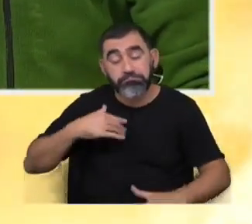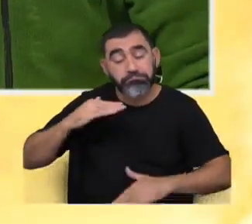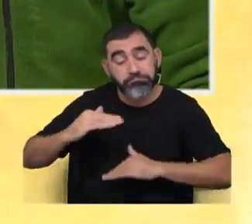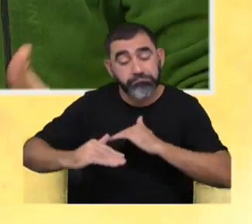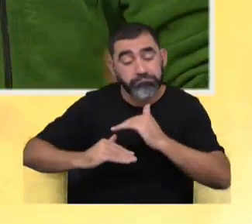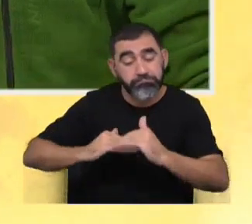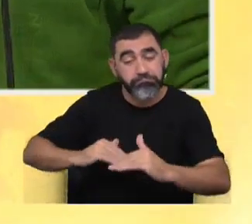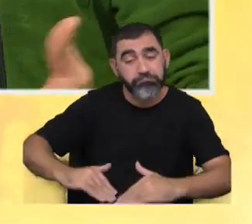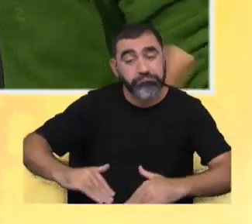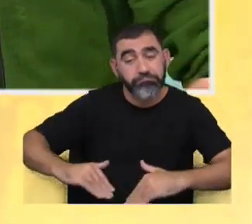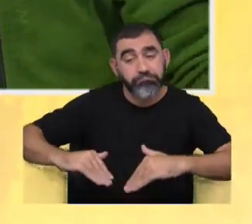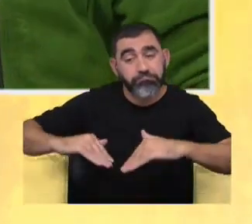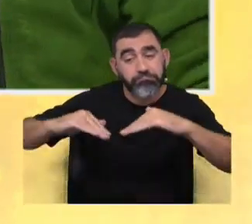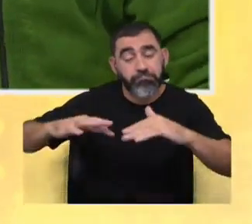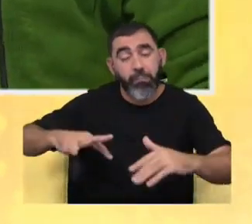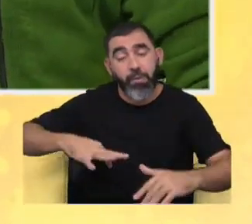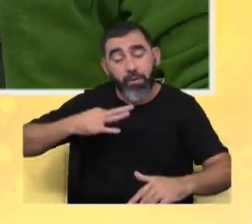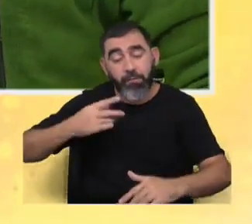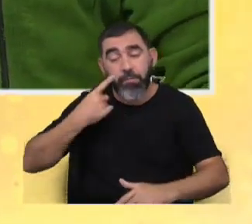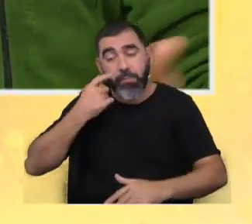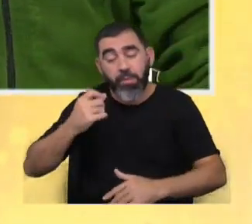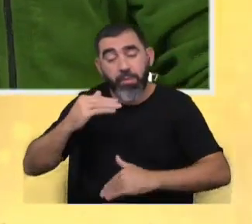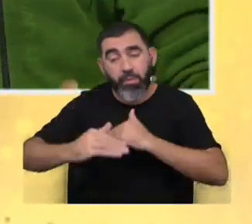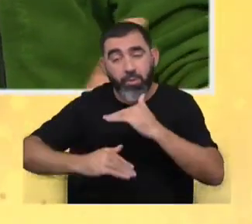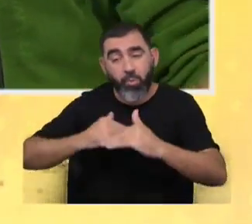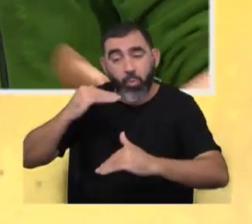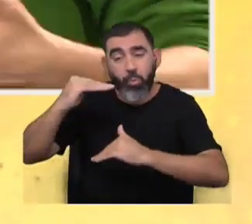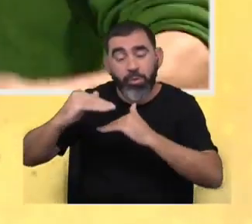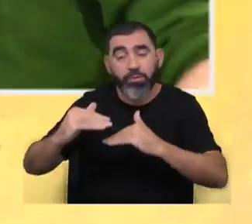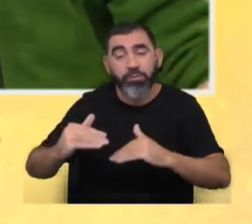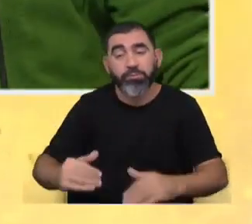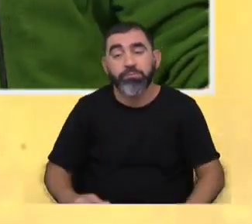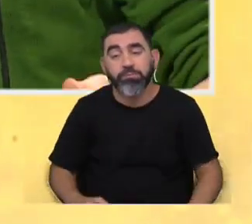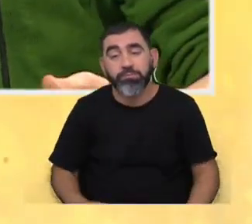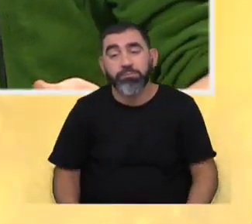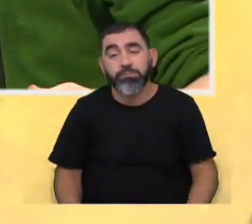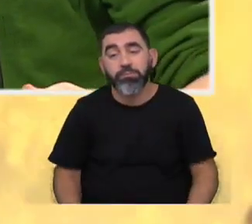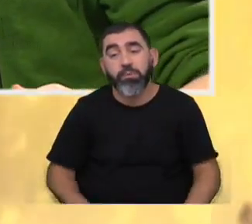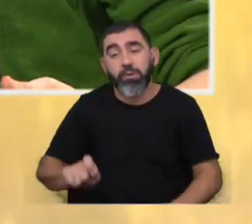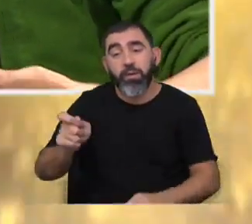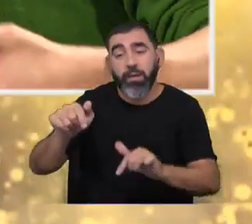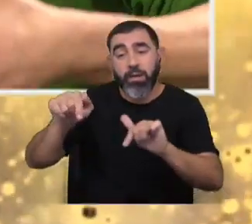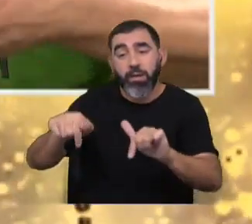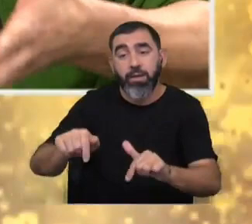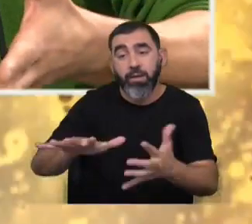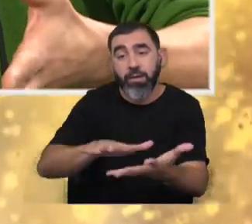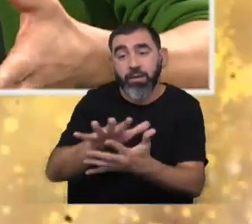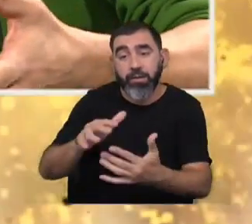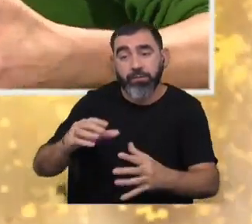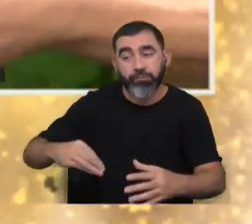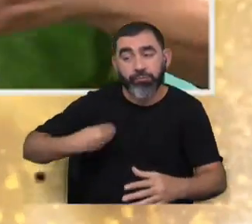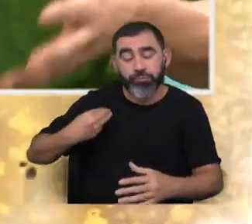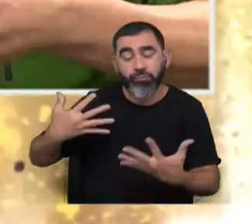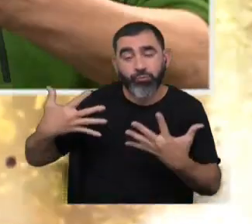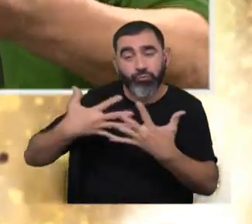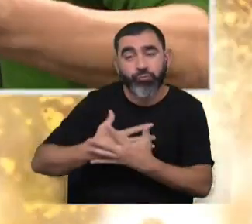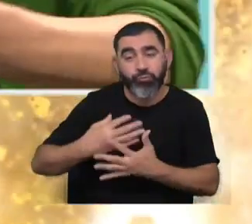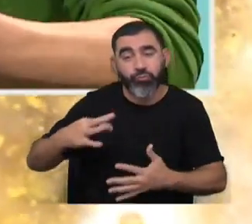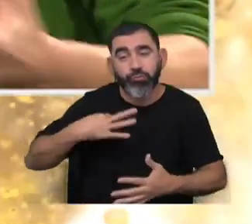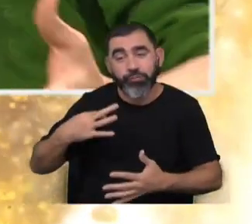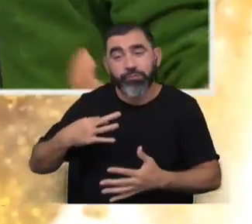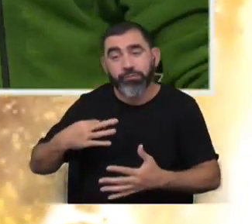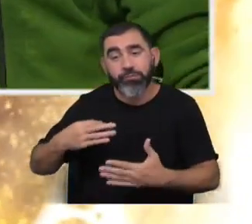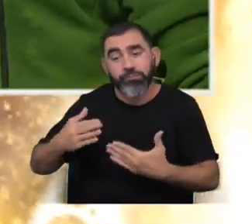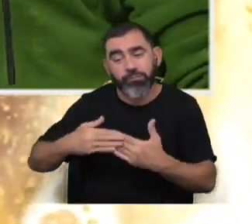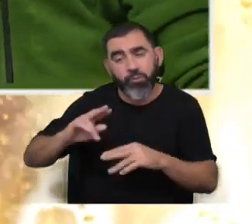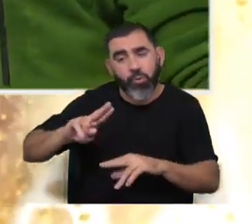creciendo, la vida me fue cacheteando de diversas maneras, por ejemplo en este canal, en un lugar de ellos. Y me fue acercando